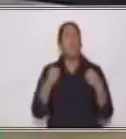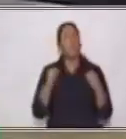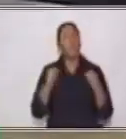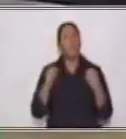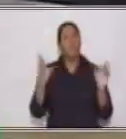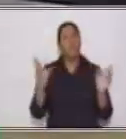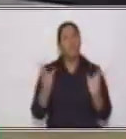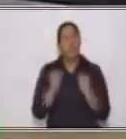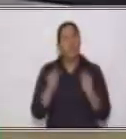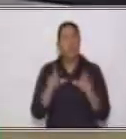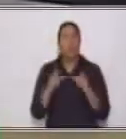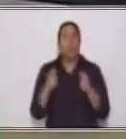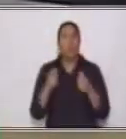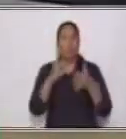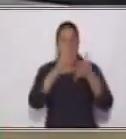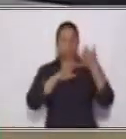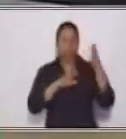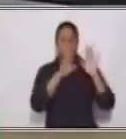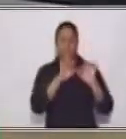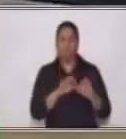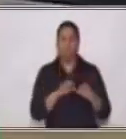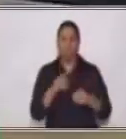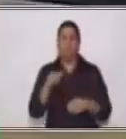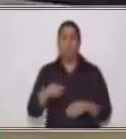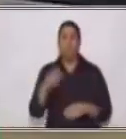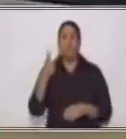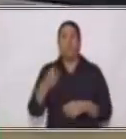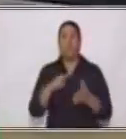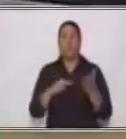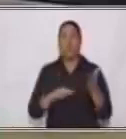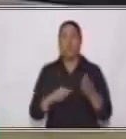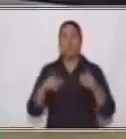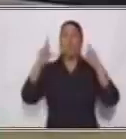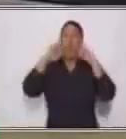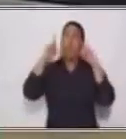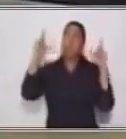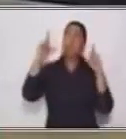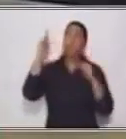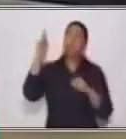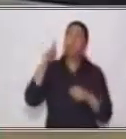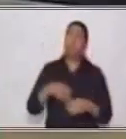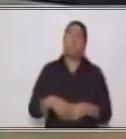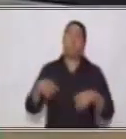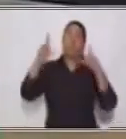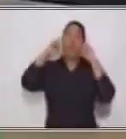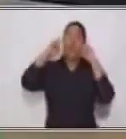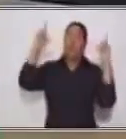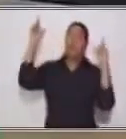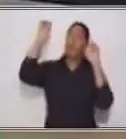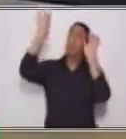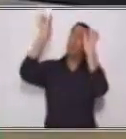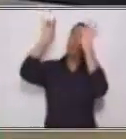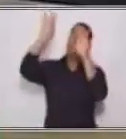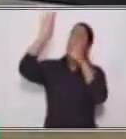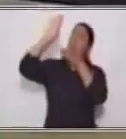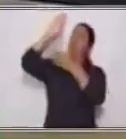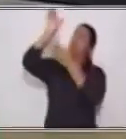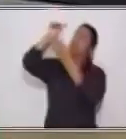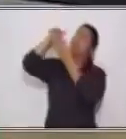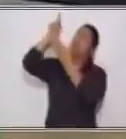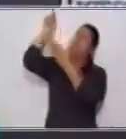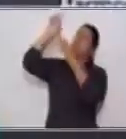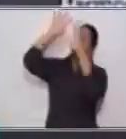lo redactamos? Vamos a leerlo nuevamente. El Sol. El Sol es una estrella que está en el centro de la